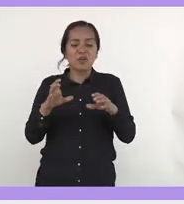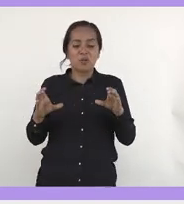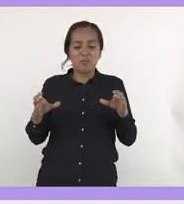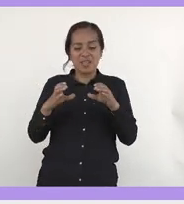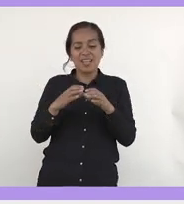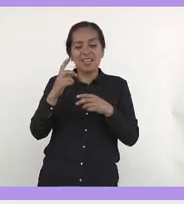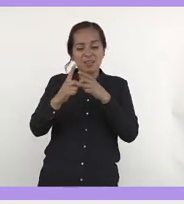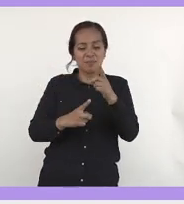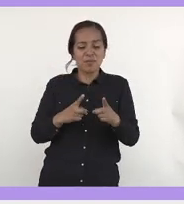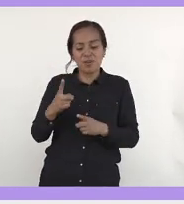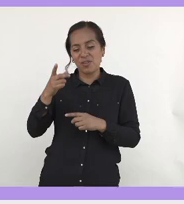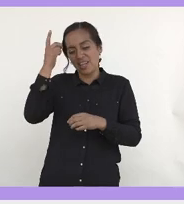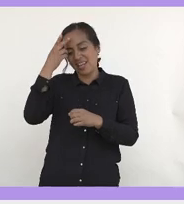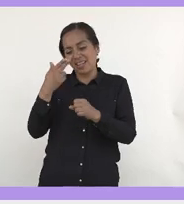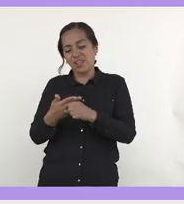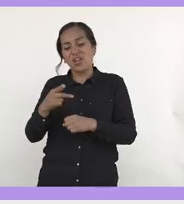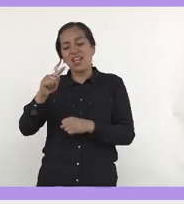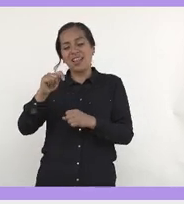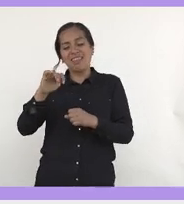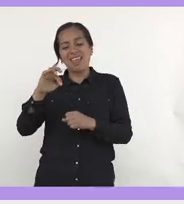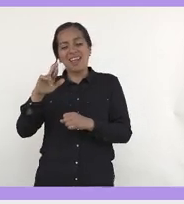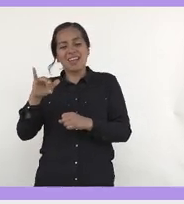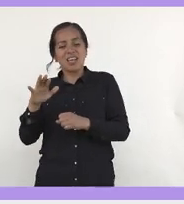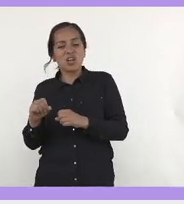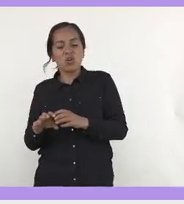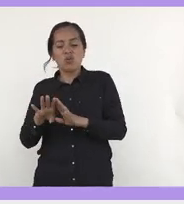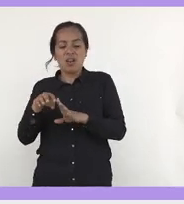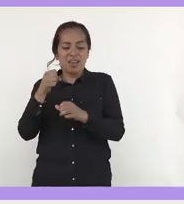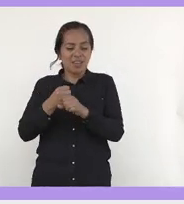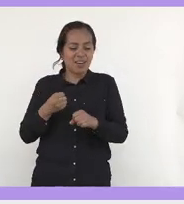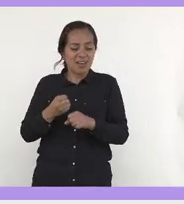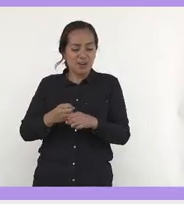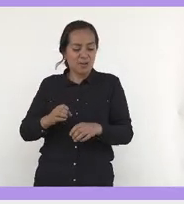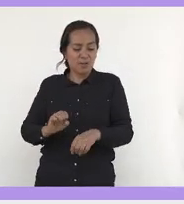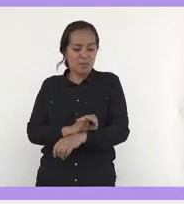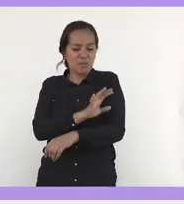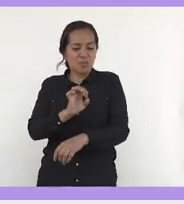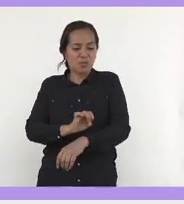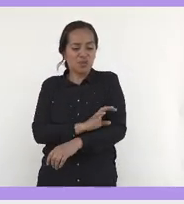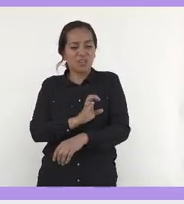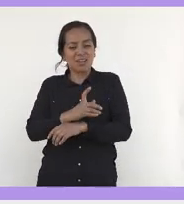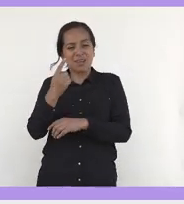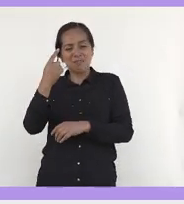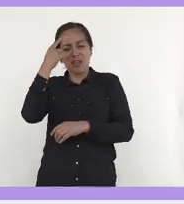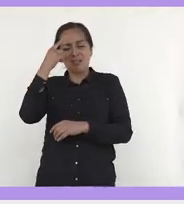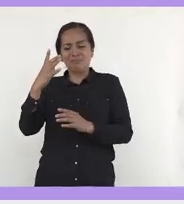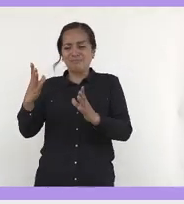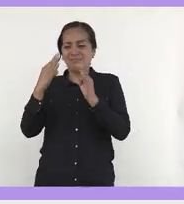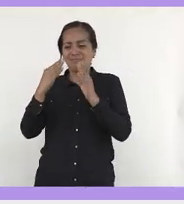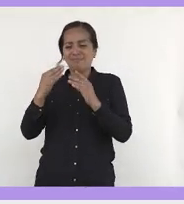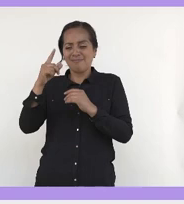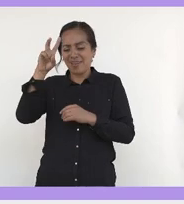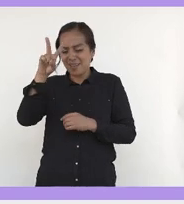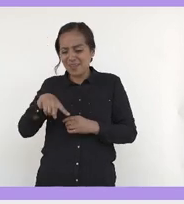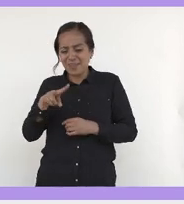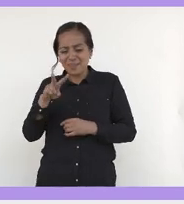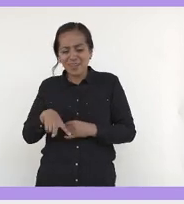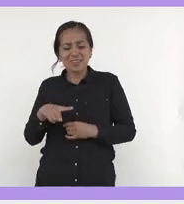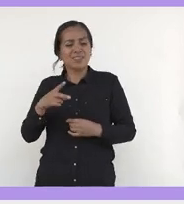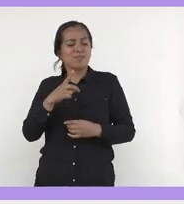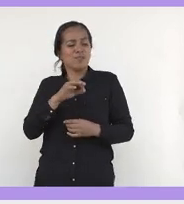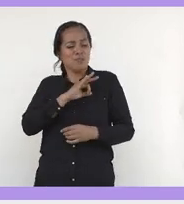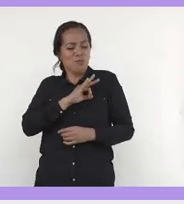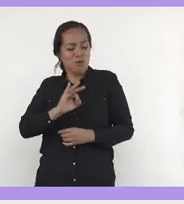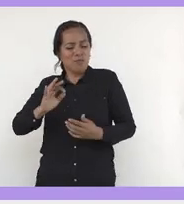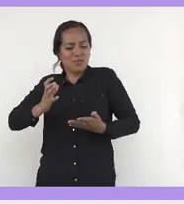y un director técnico y un tema de entrenamiento emocional y de mentalidad donde nos enseñan que claro que somos y podemos Y merecemos ser ganadores